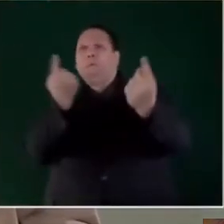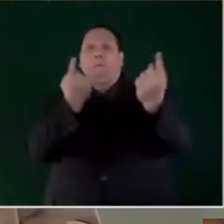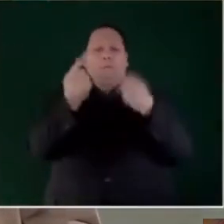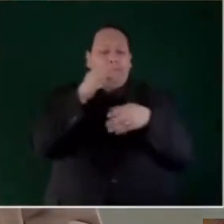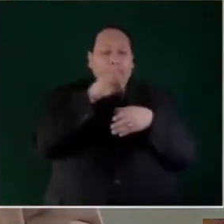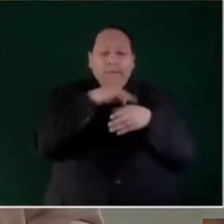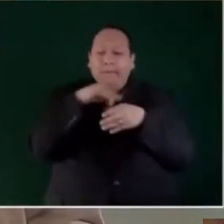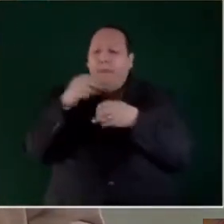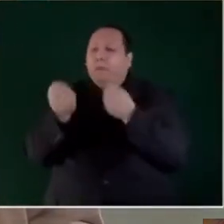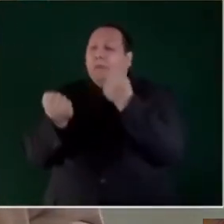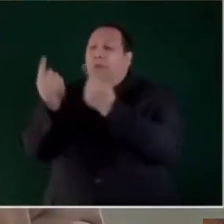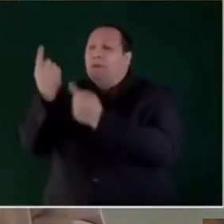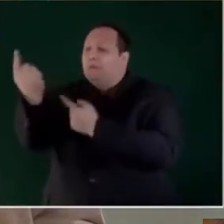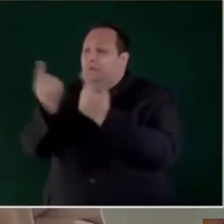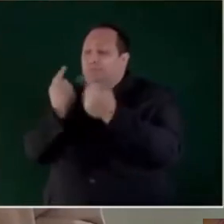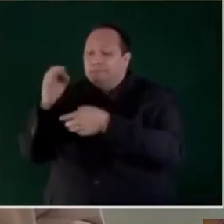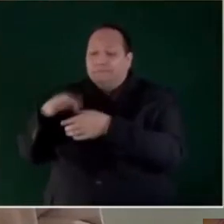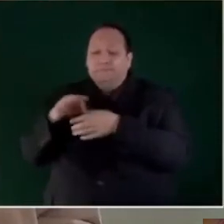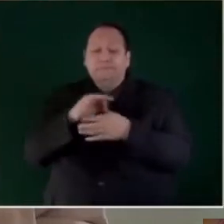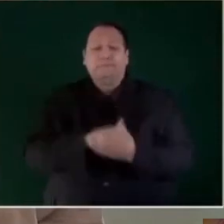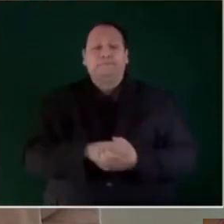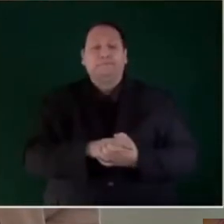votar.